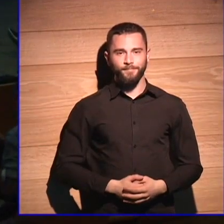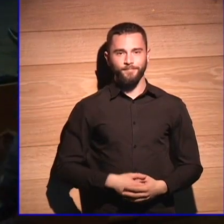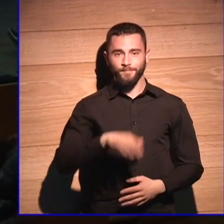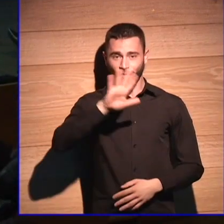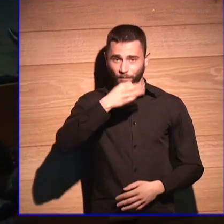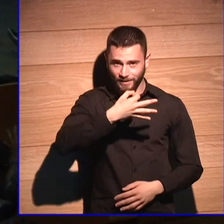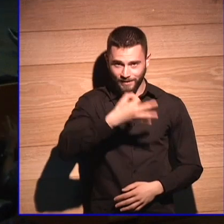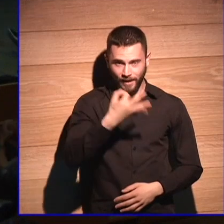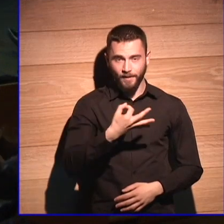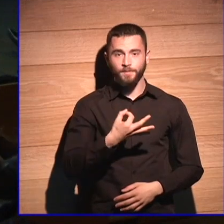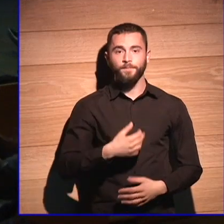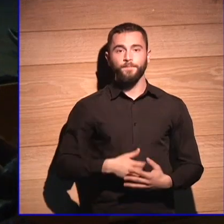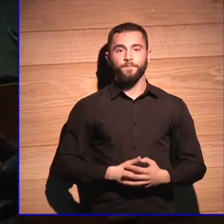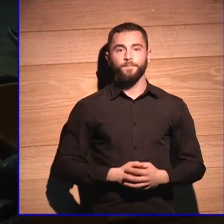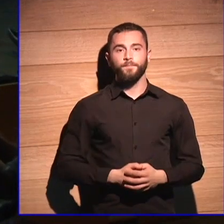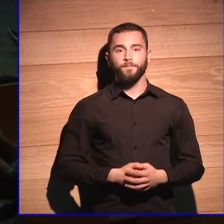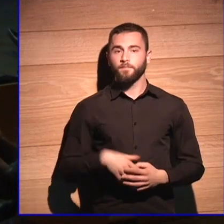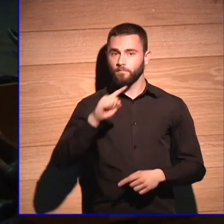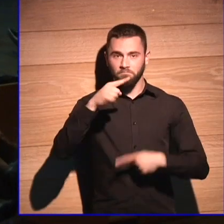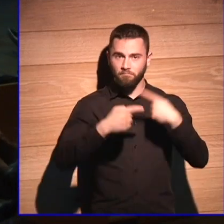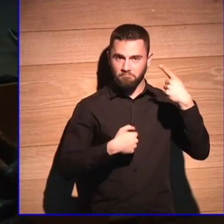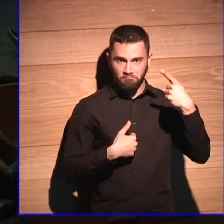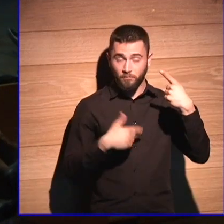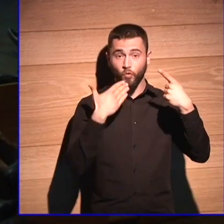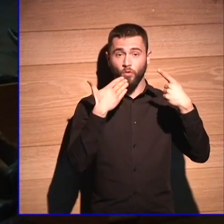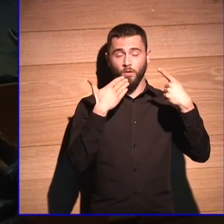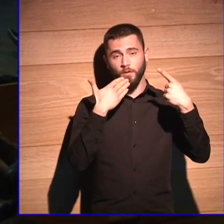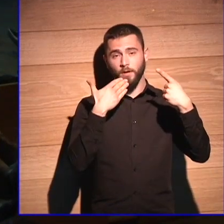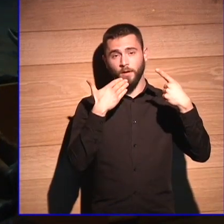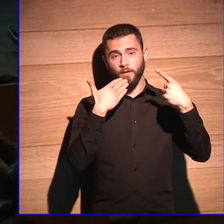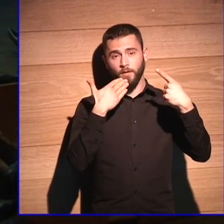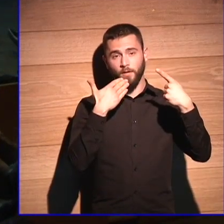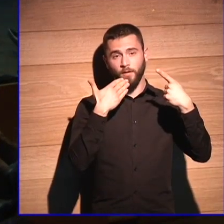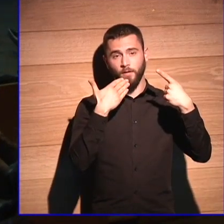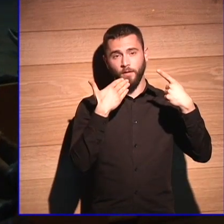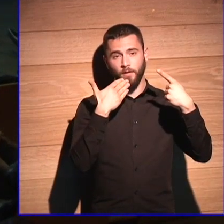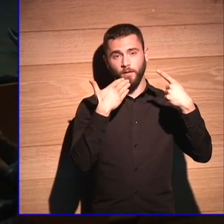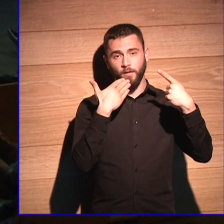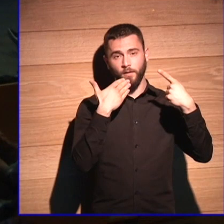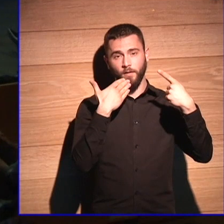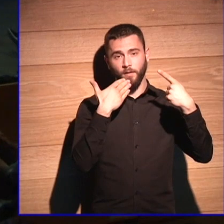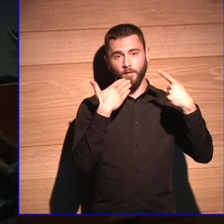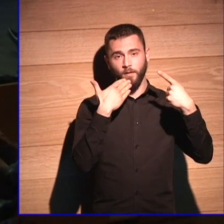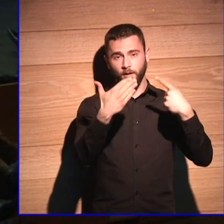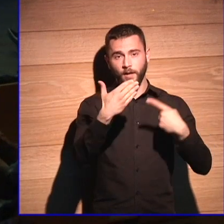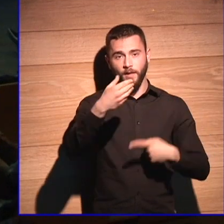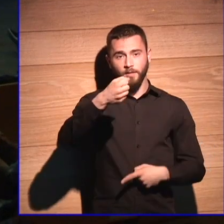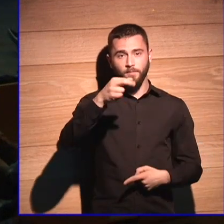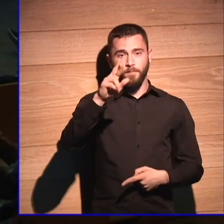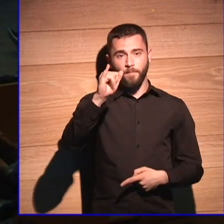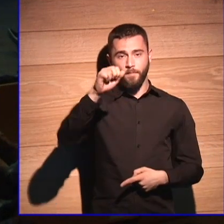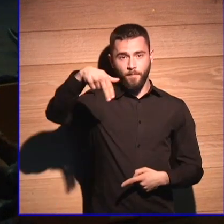Hola, buenas tardes. En primer lugar, quiero dar las gracias al Brain Film